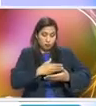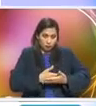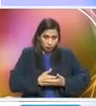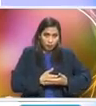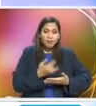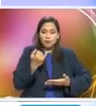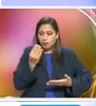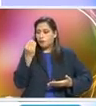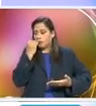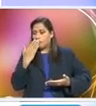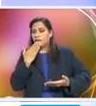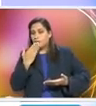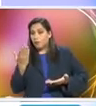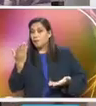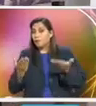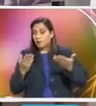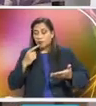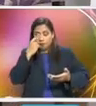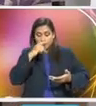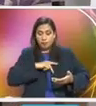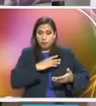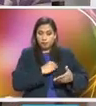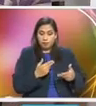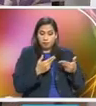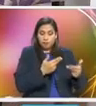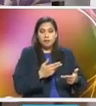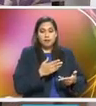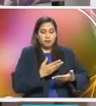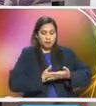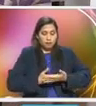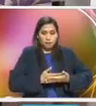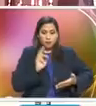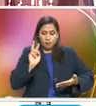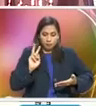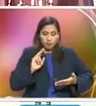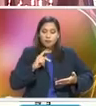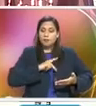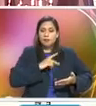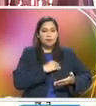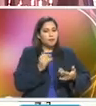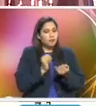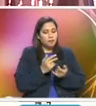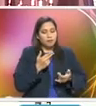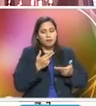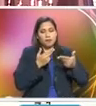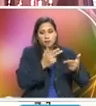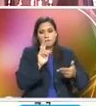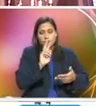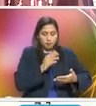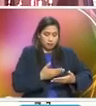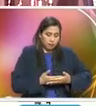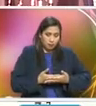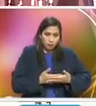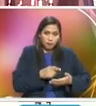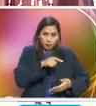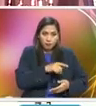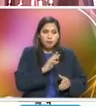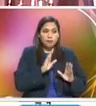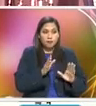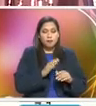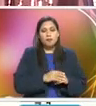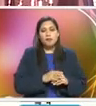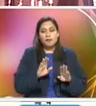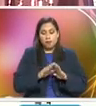una dieta, digamos, equilibrada para que, bueno, tengamos los mismos nutrientes y nuestros pequeños tengan ya esa posibilidad desde